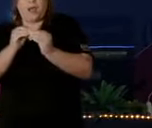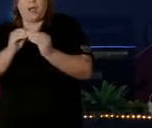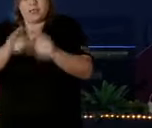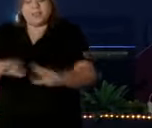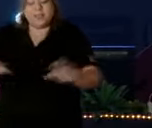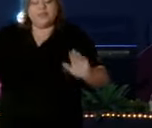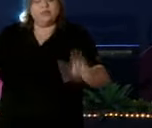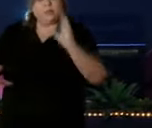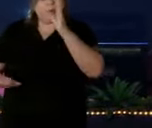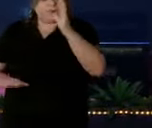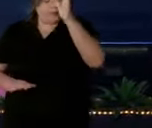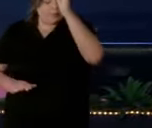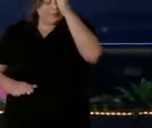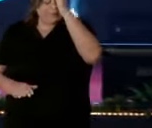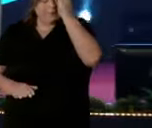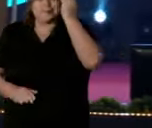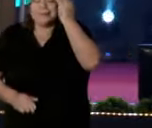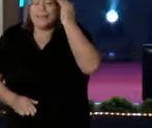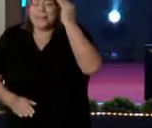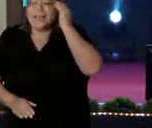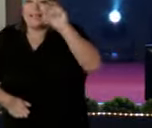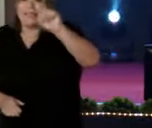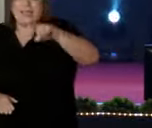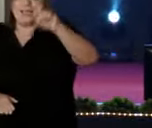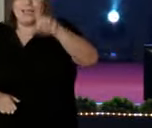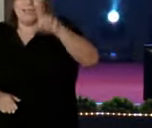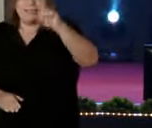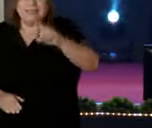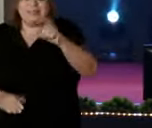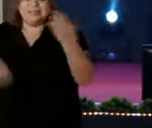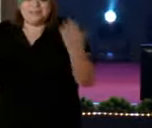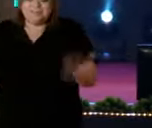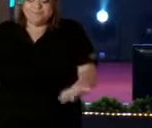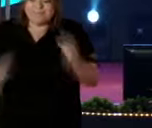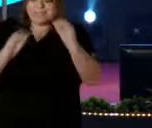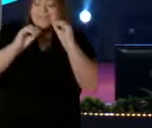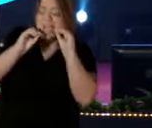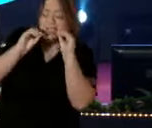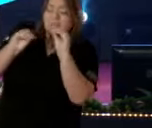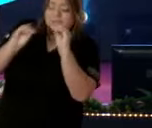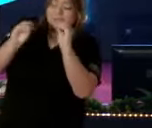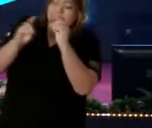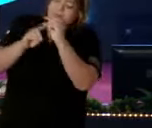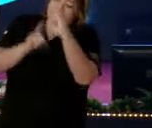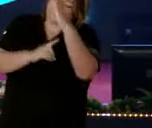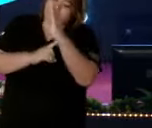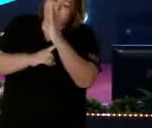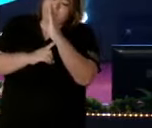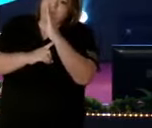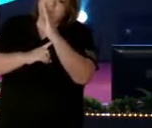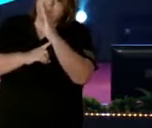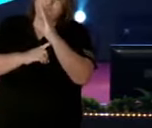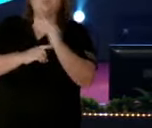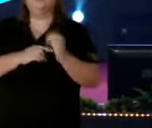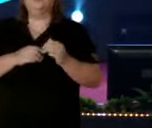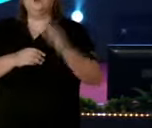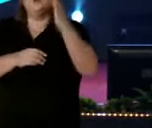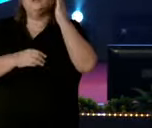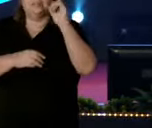la necesidad tan grande que hay de instruirlo en el camino del Señor. Y les pido que sigan orando por